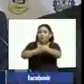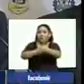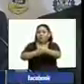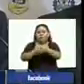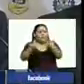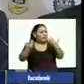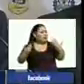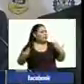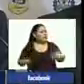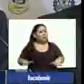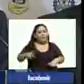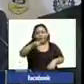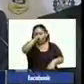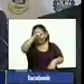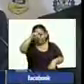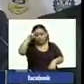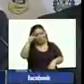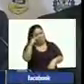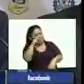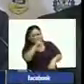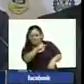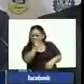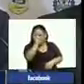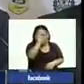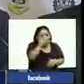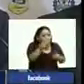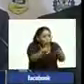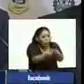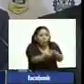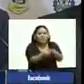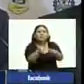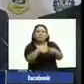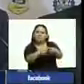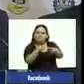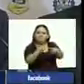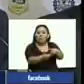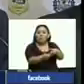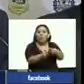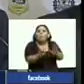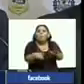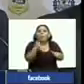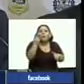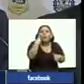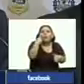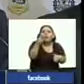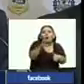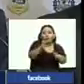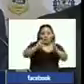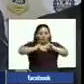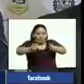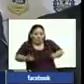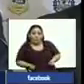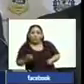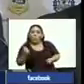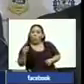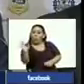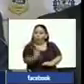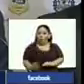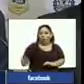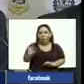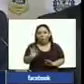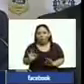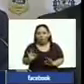estamos cansados de ver el beneficio descarado de unos cuantos al utilizar recursos del Estado para gozar de lujos,